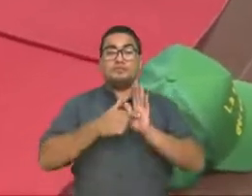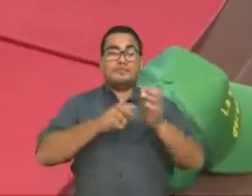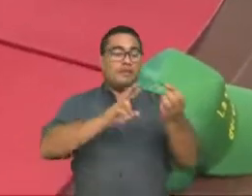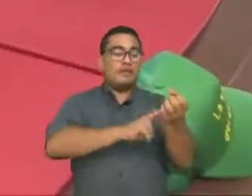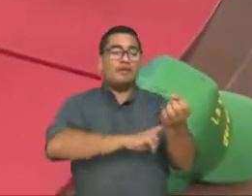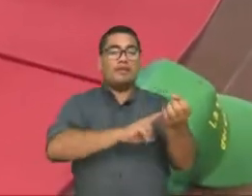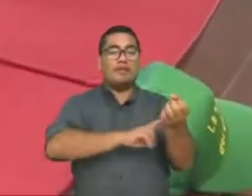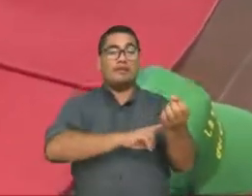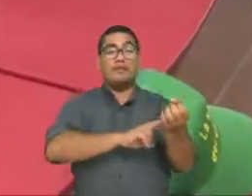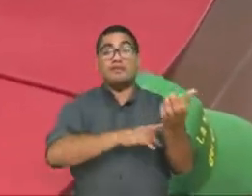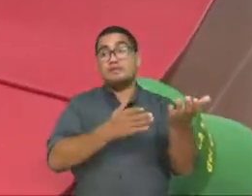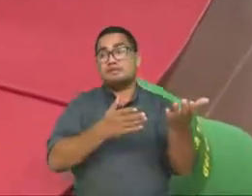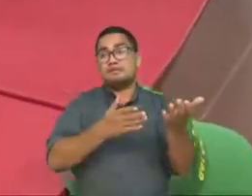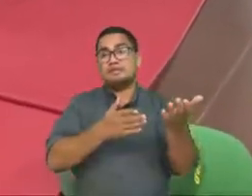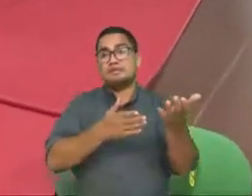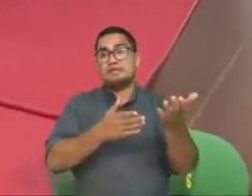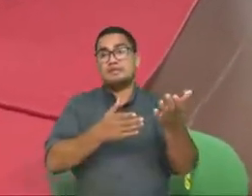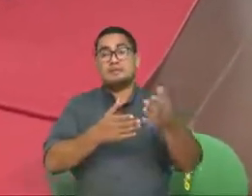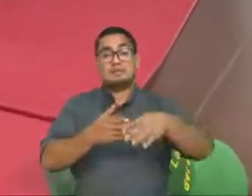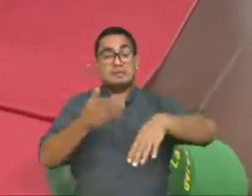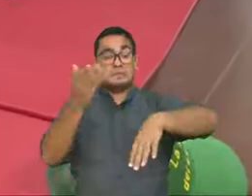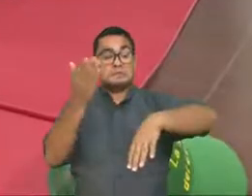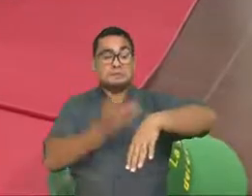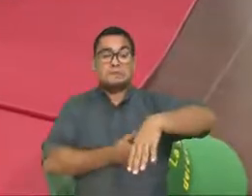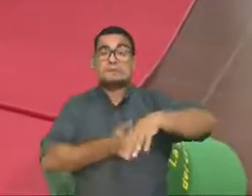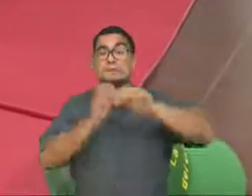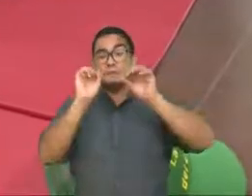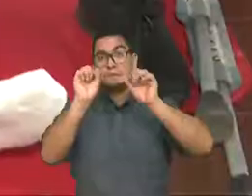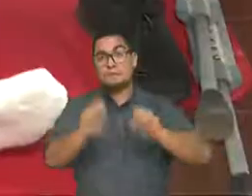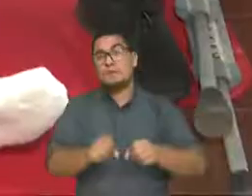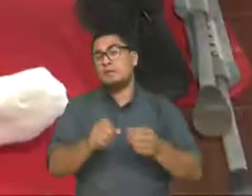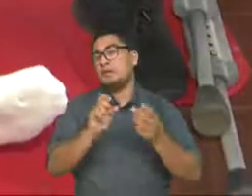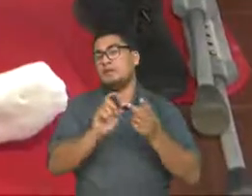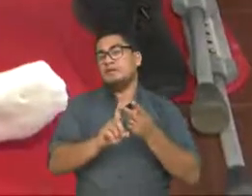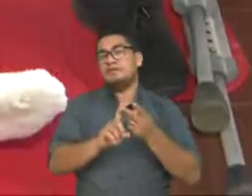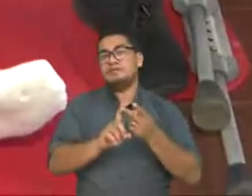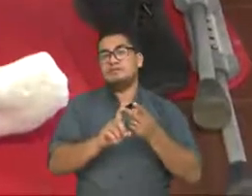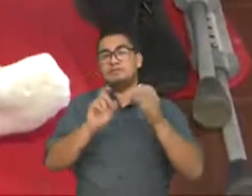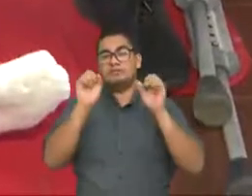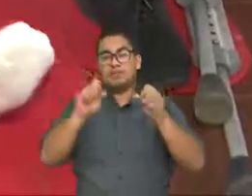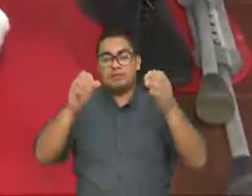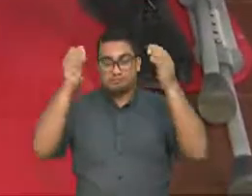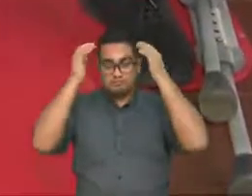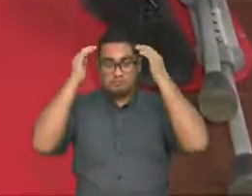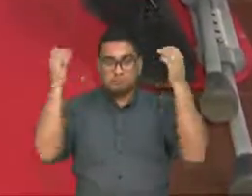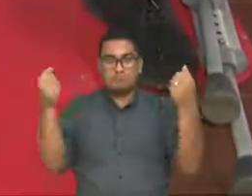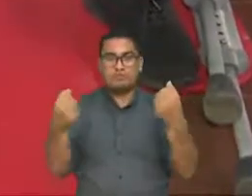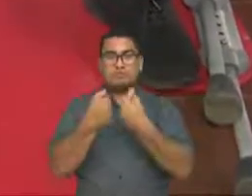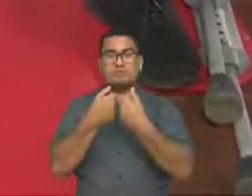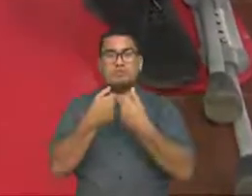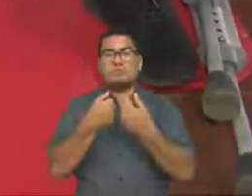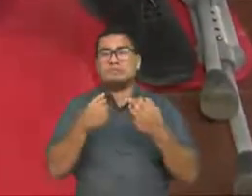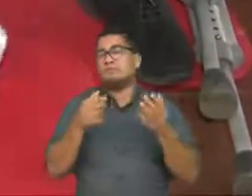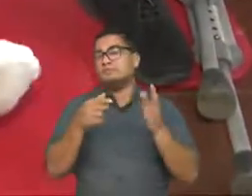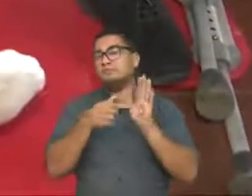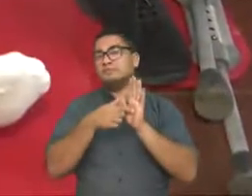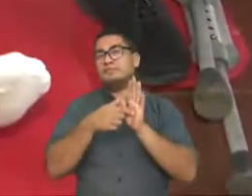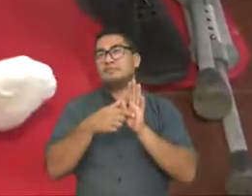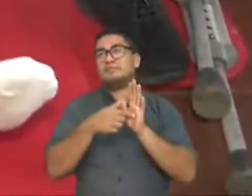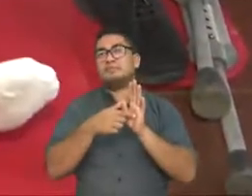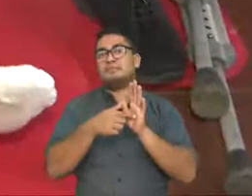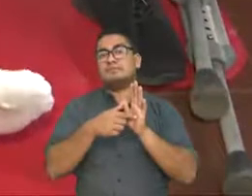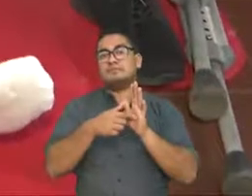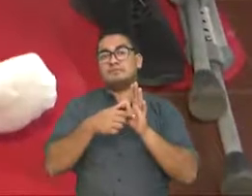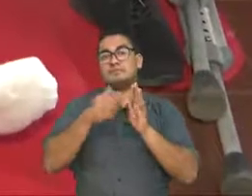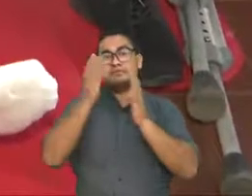provoca amputaciones. La diabetes provoca amputaciones, puede provocar un accidente cerebrovascular, o sea, lo que nosotros llamamos un